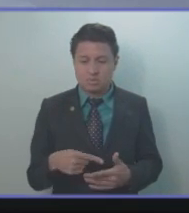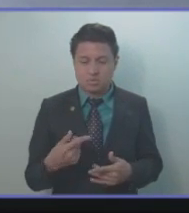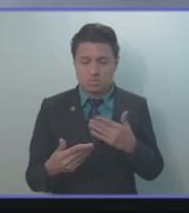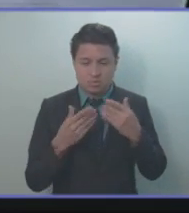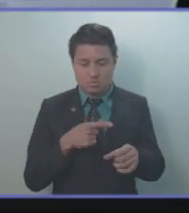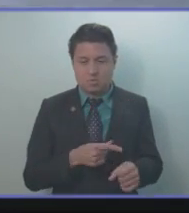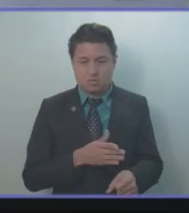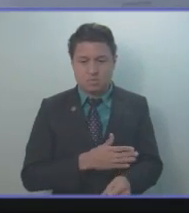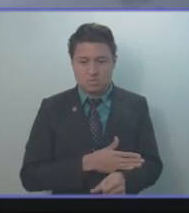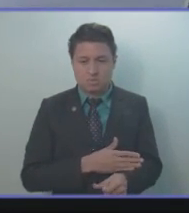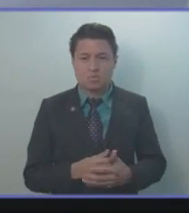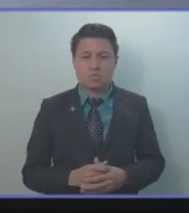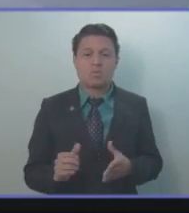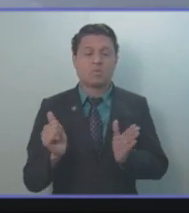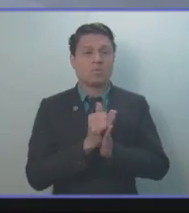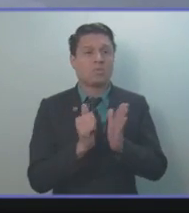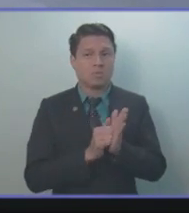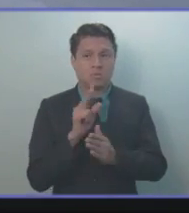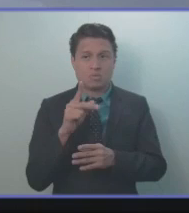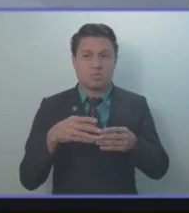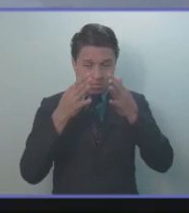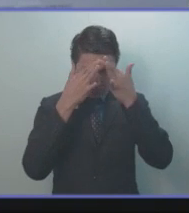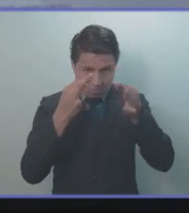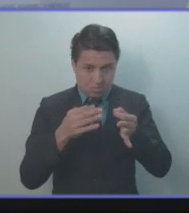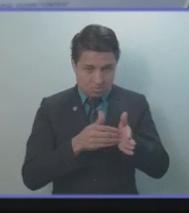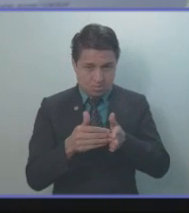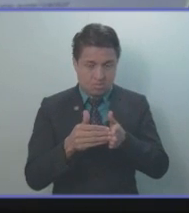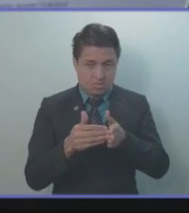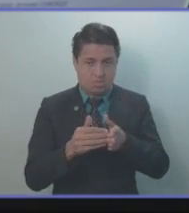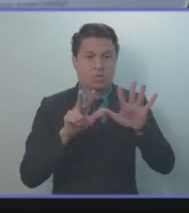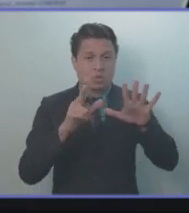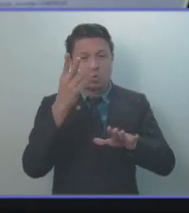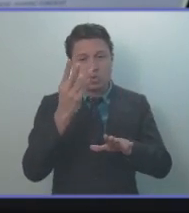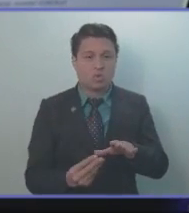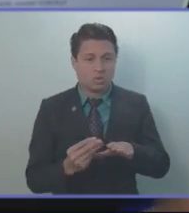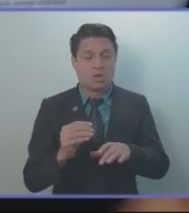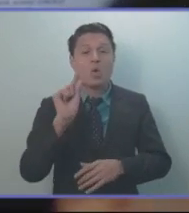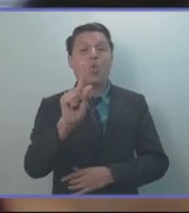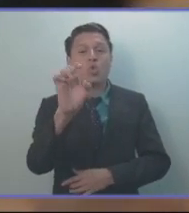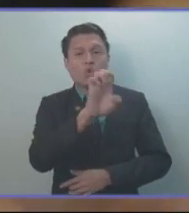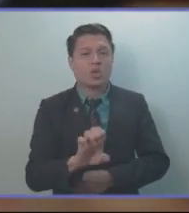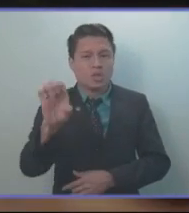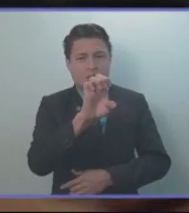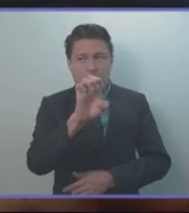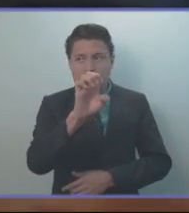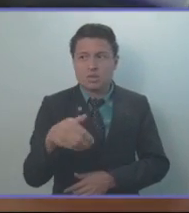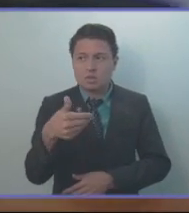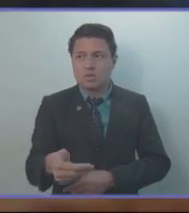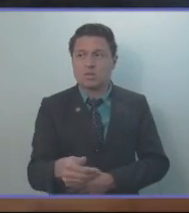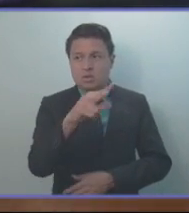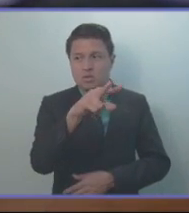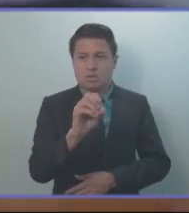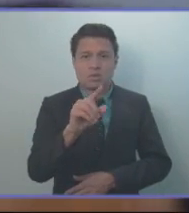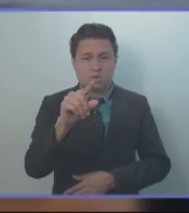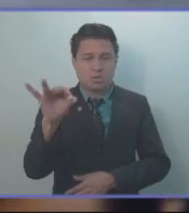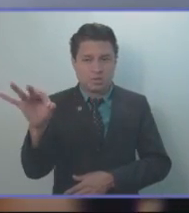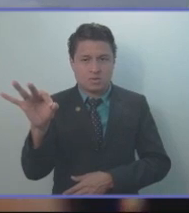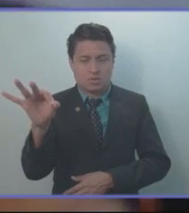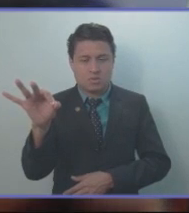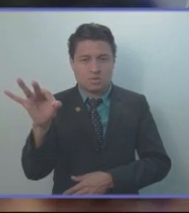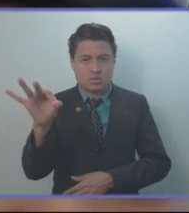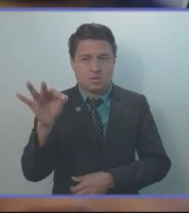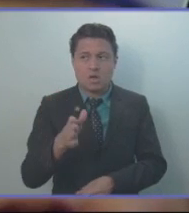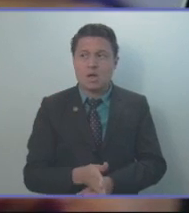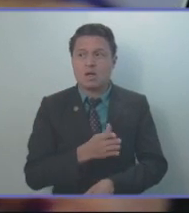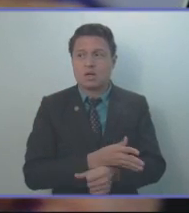los incisos anteriores. Artículo 2. El presente decreto entrará en vigencia el 1 de enero del año 2019,